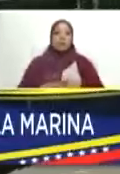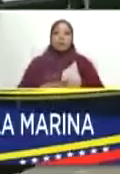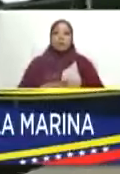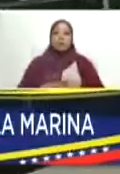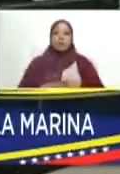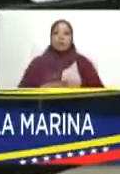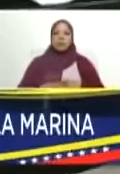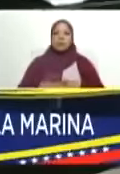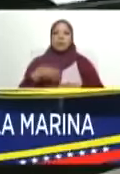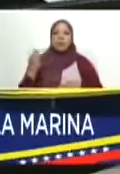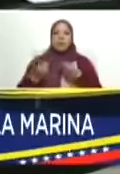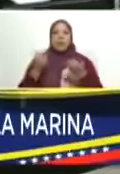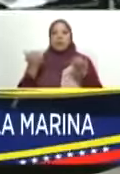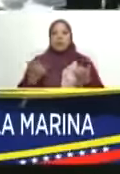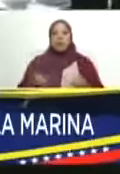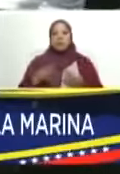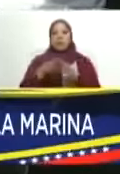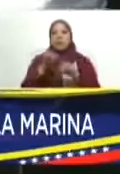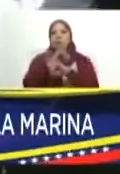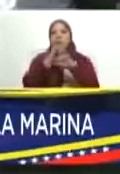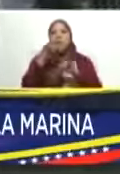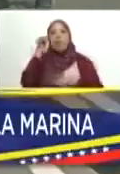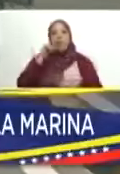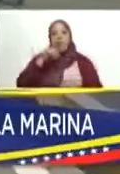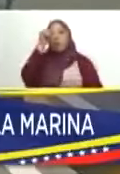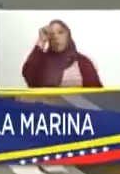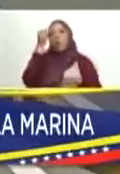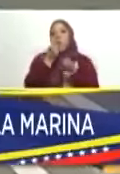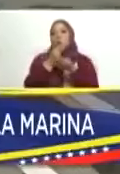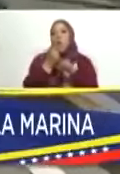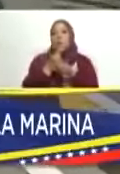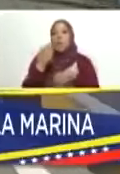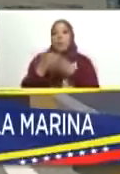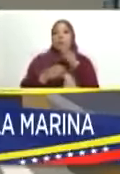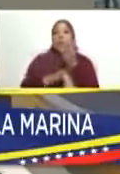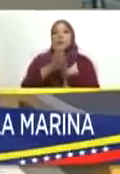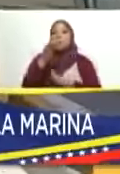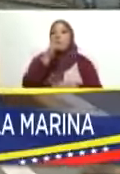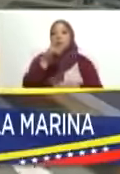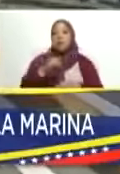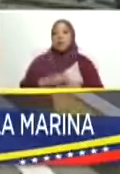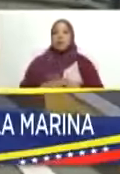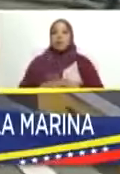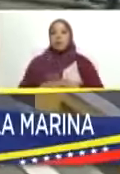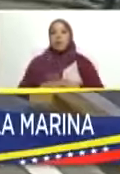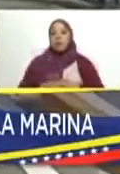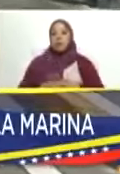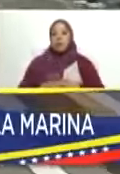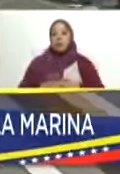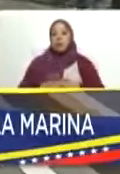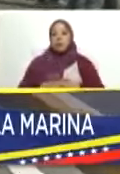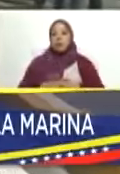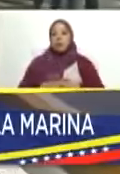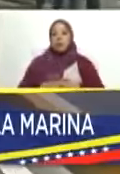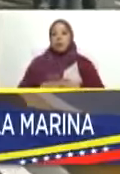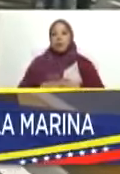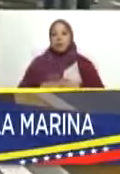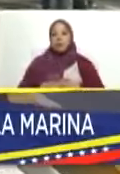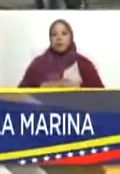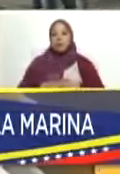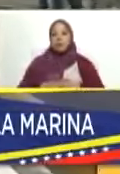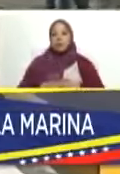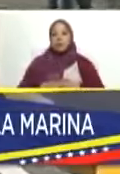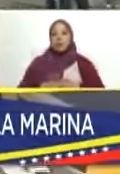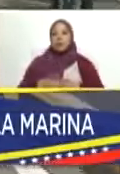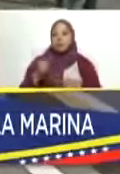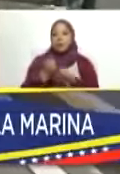cómo está? ¿Todo fino? ¿Ah? Vamos avanzando entonces. Terán, cuéntamelo tenemos... todo. Aquí